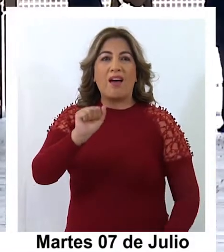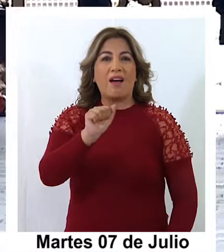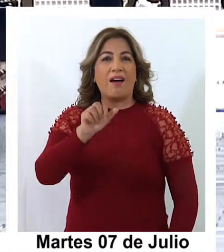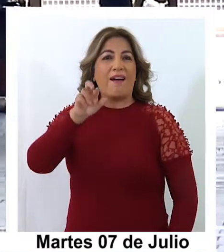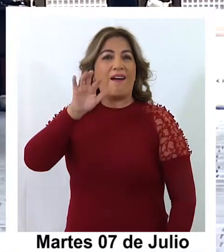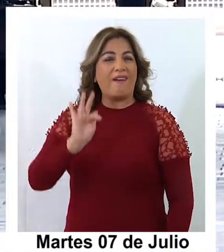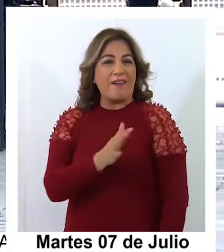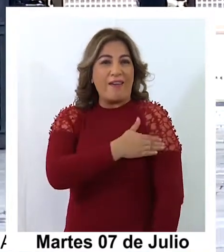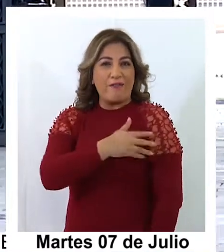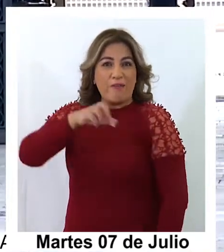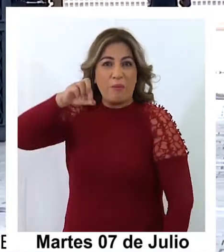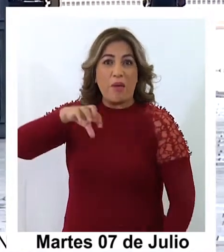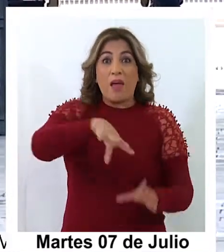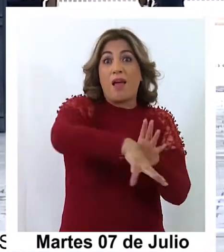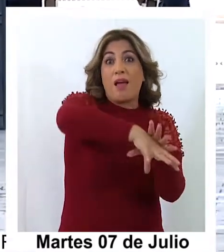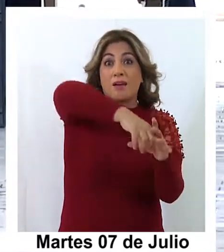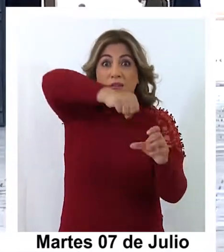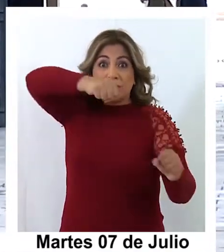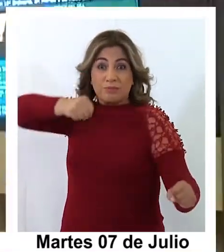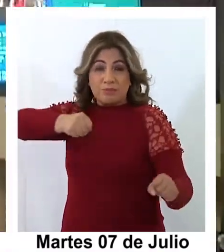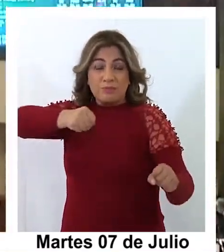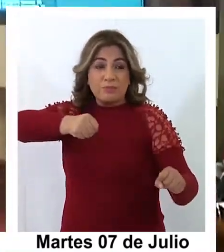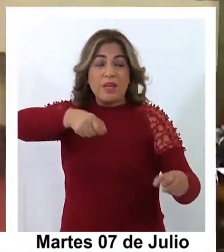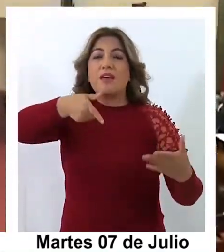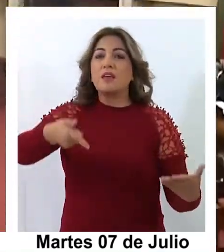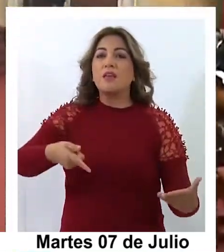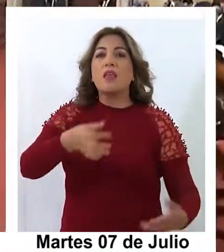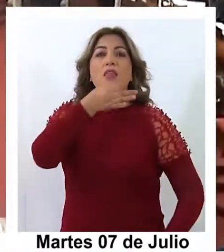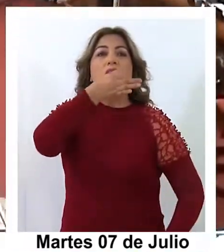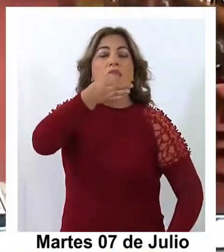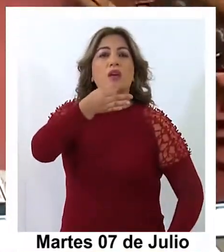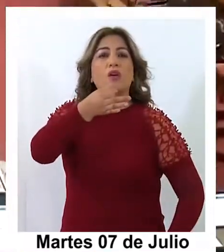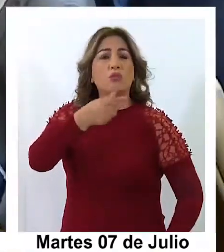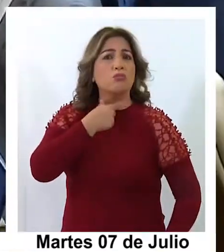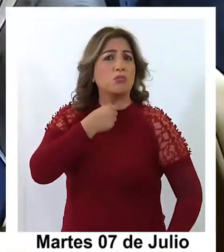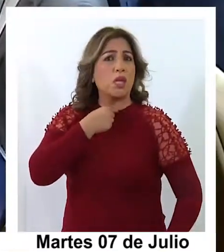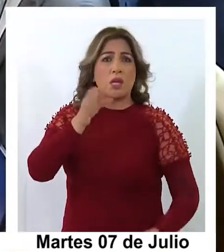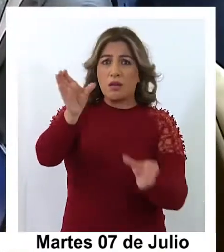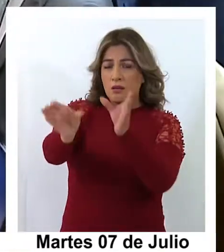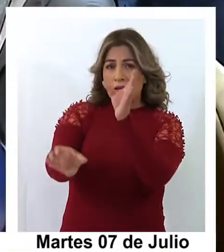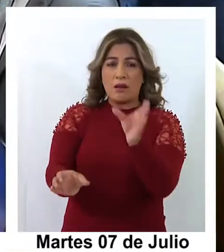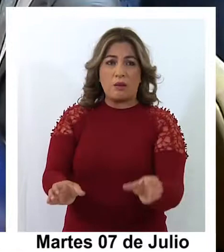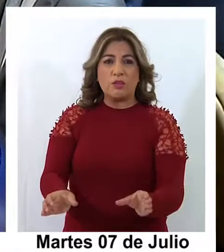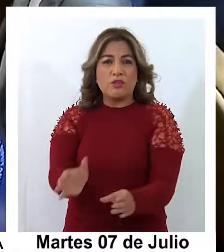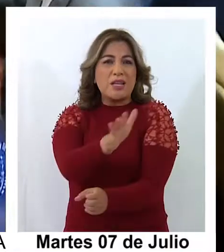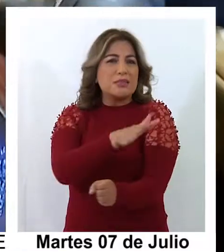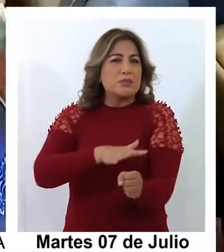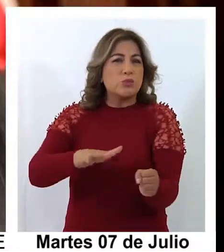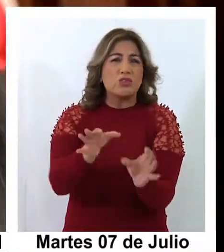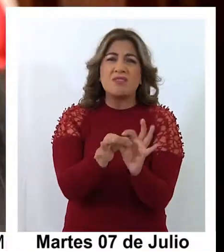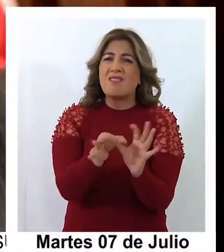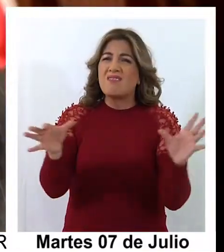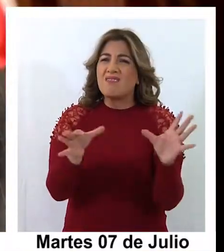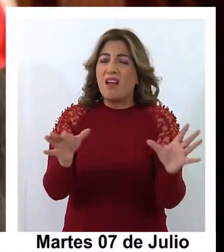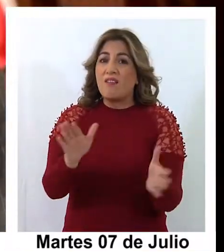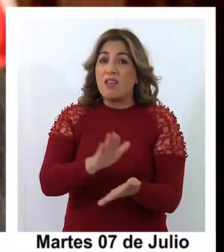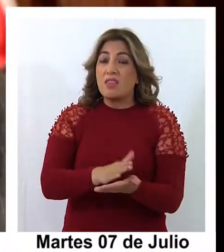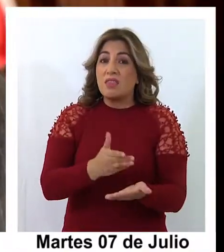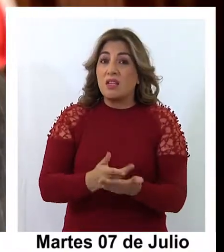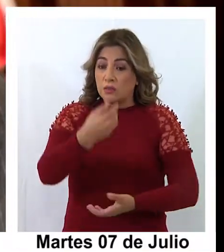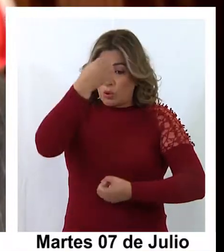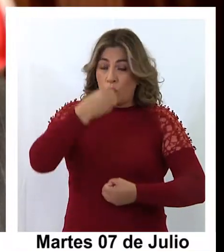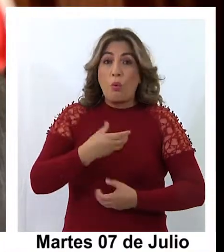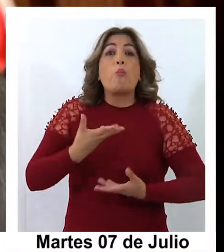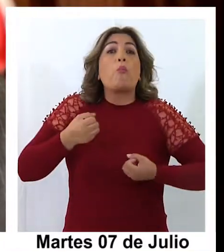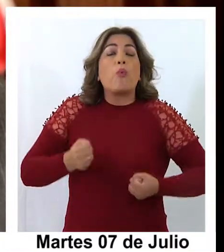de pensiones de las AFP, donde se manifestó dispuesta a que las personas con situaciones graves de salud